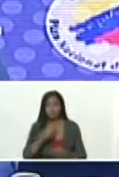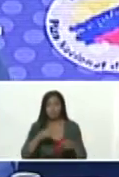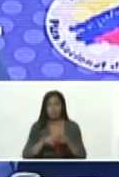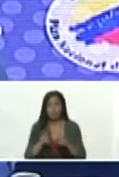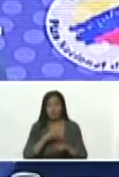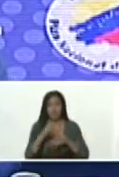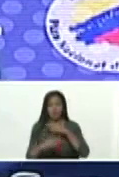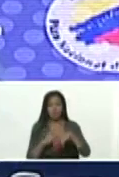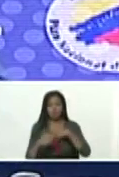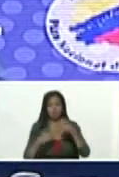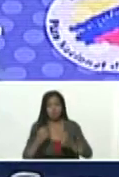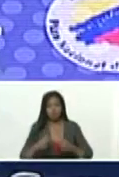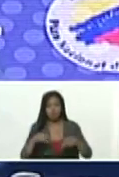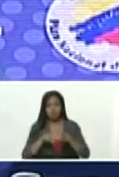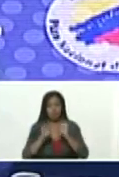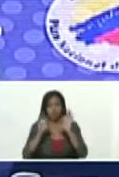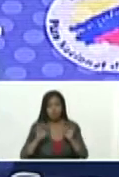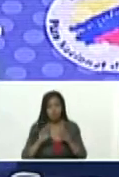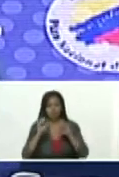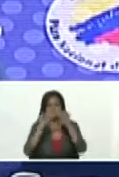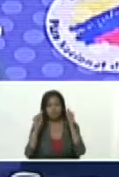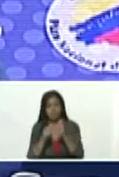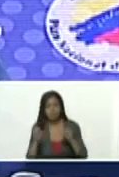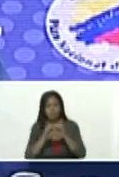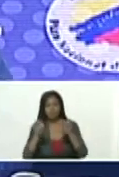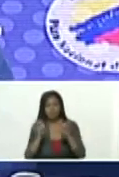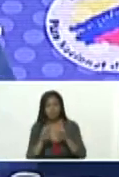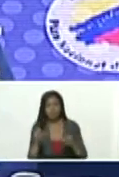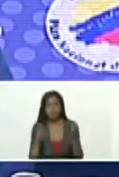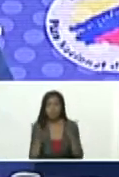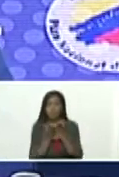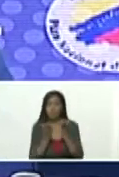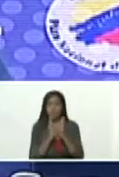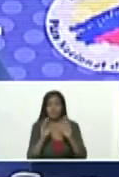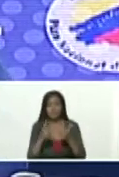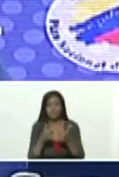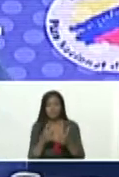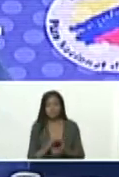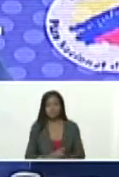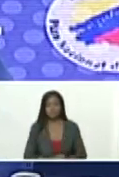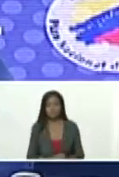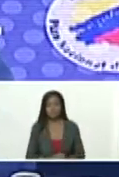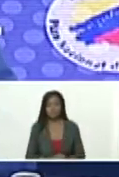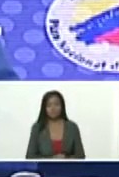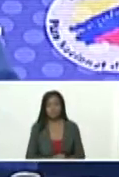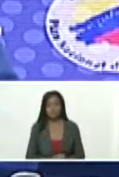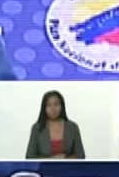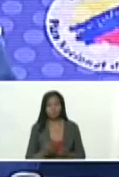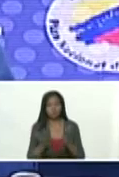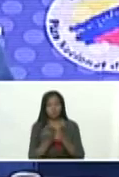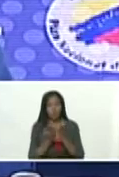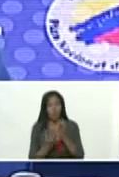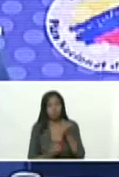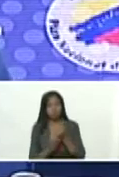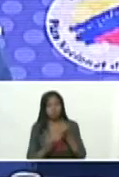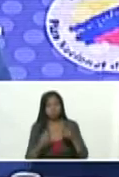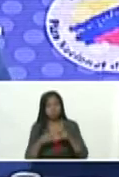la revolución. El nuevo sistema educativo, la escuela inicial, la escuela